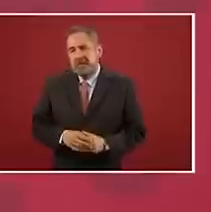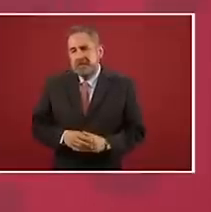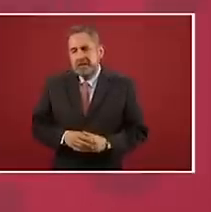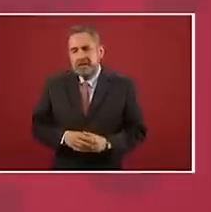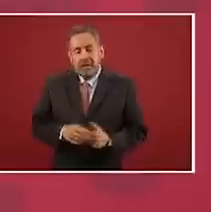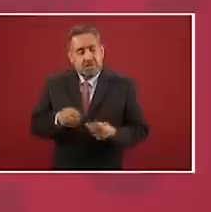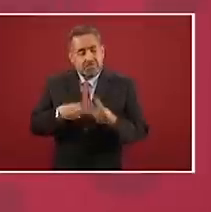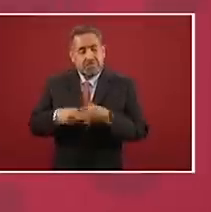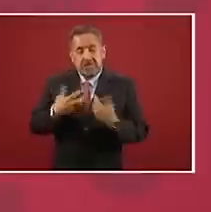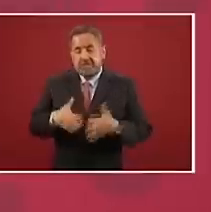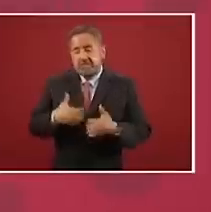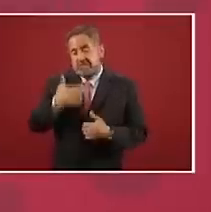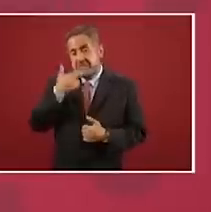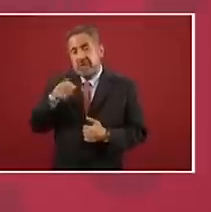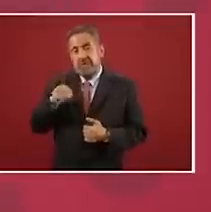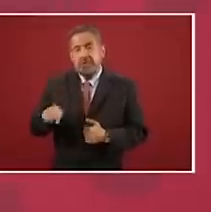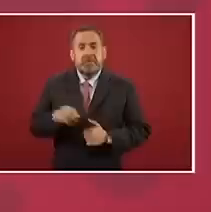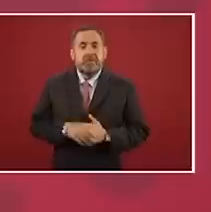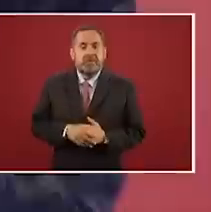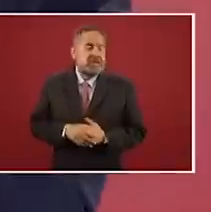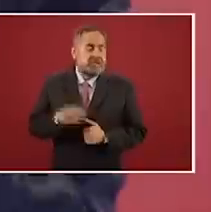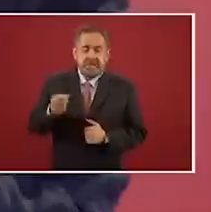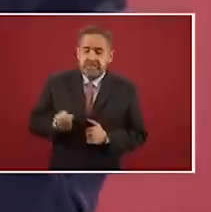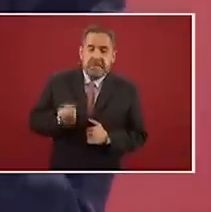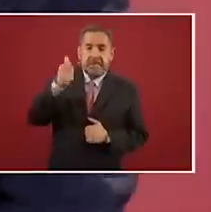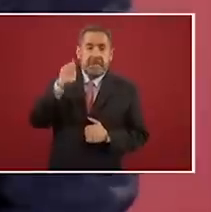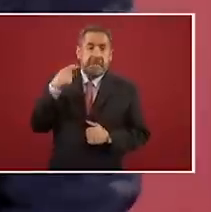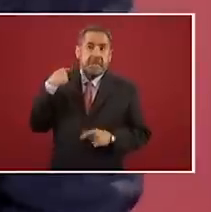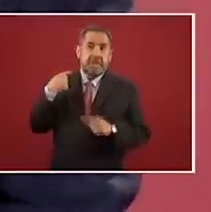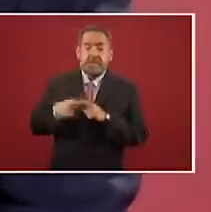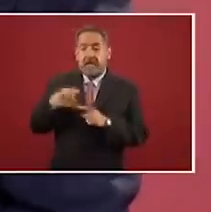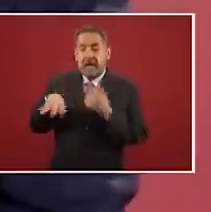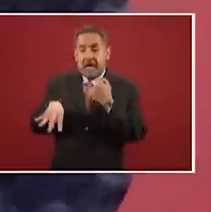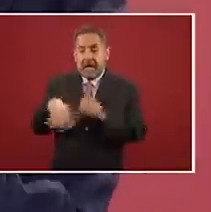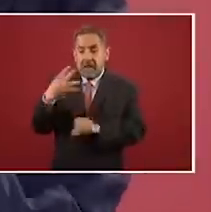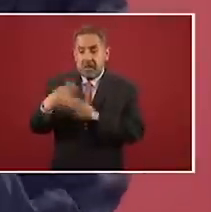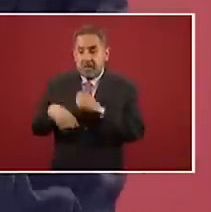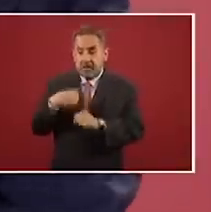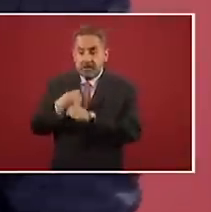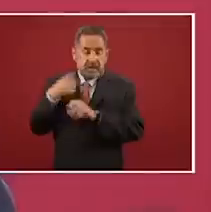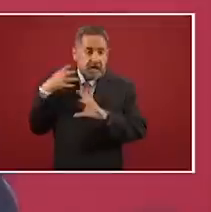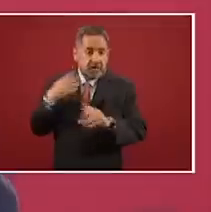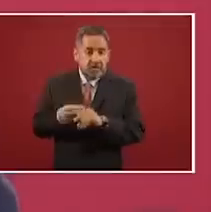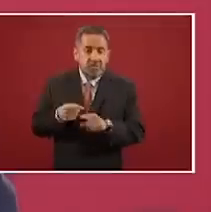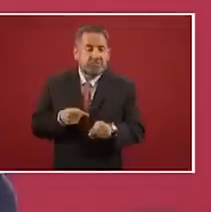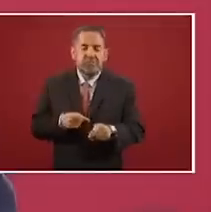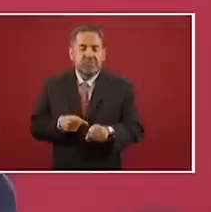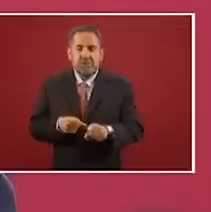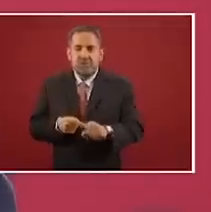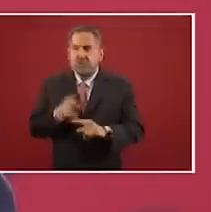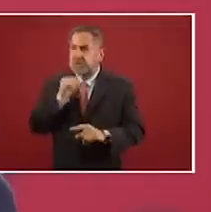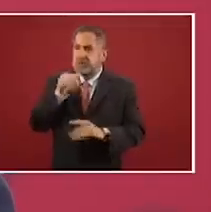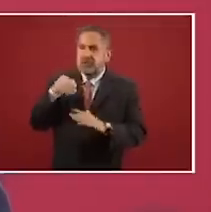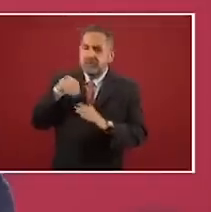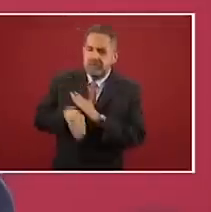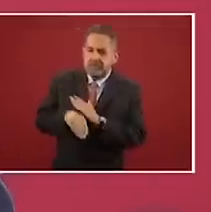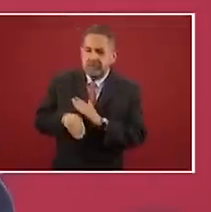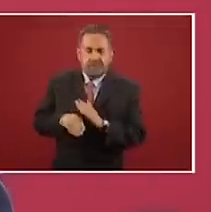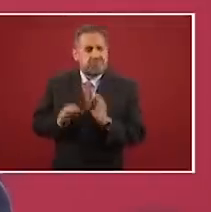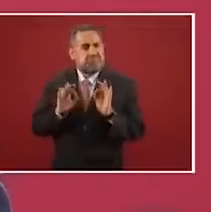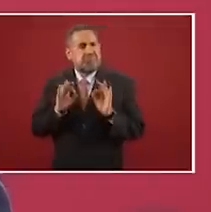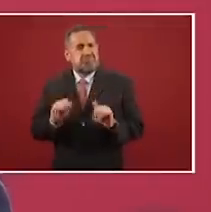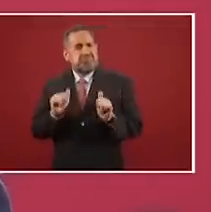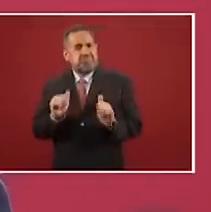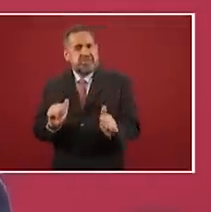la producción petrolera. Por primera vez en 14 años no se cayó la producción de